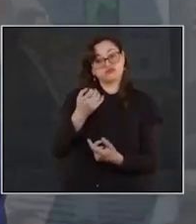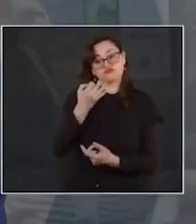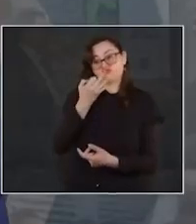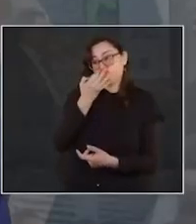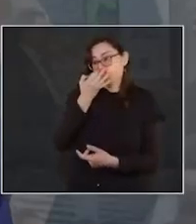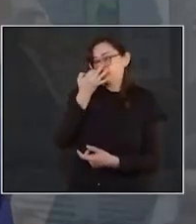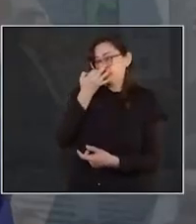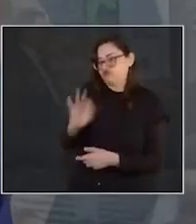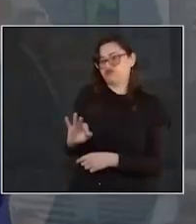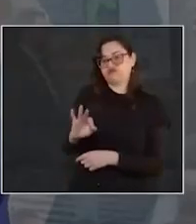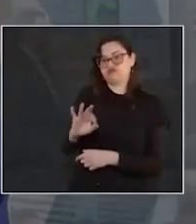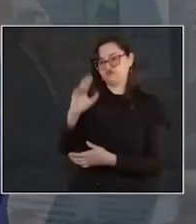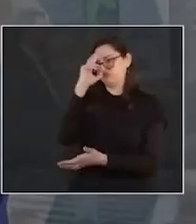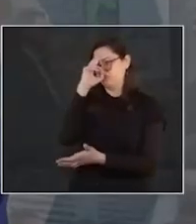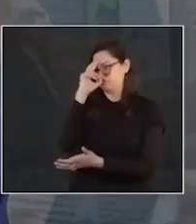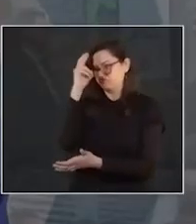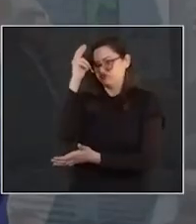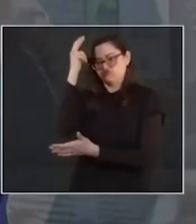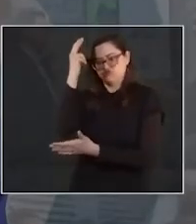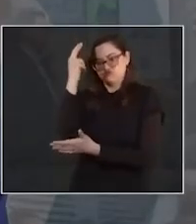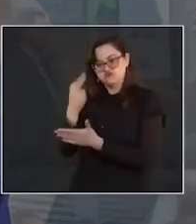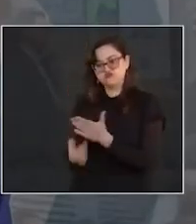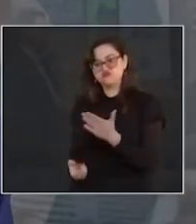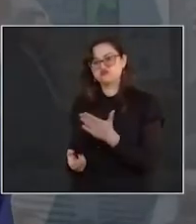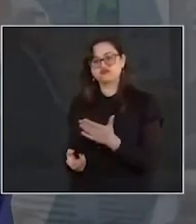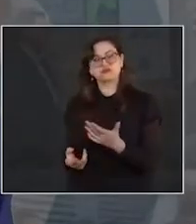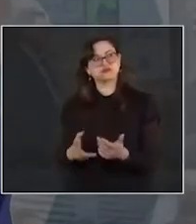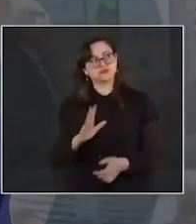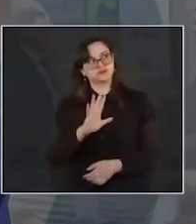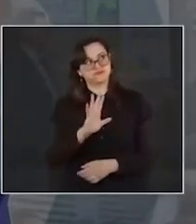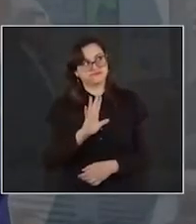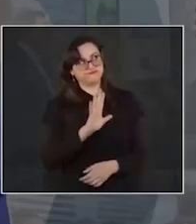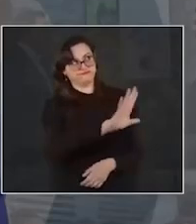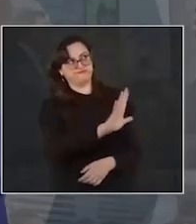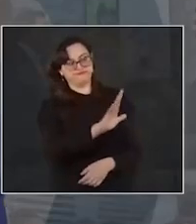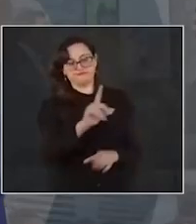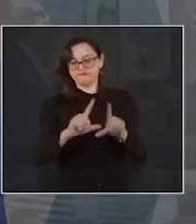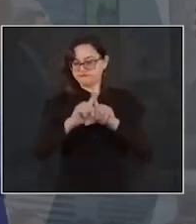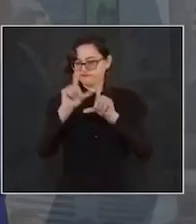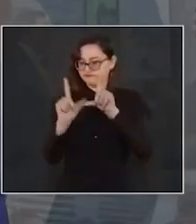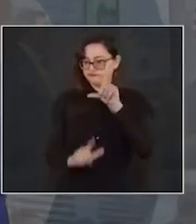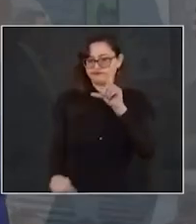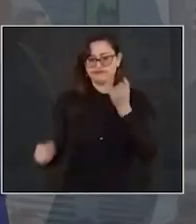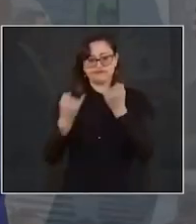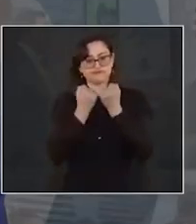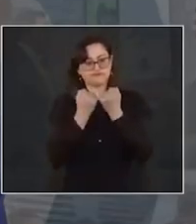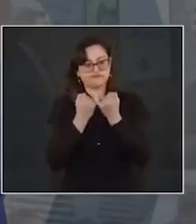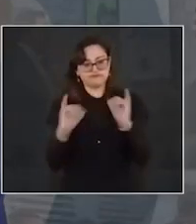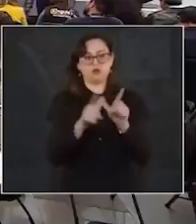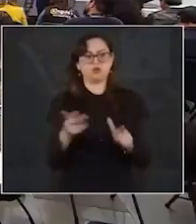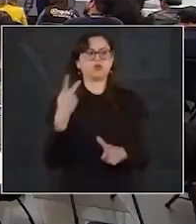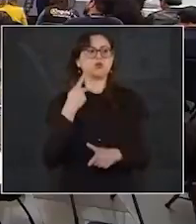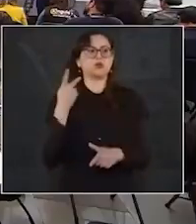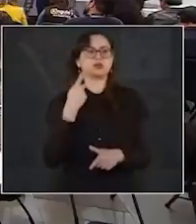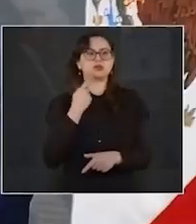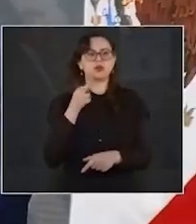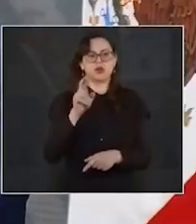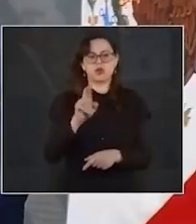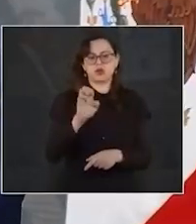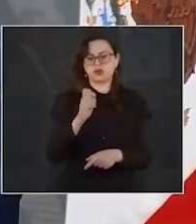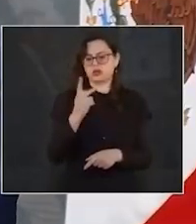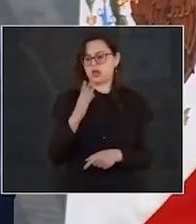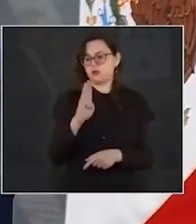y los amenazó López Obrador. Si no cambian su actitud y piensan que van a utilizar a